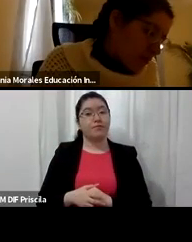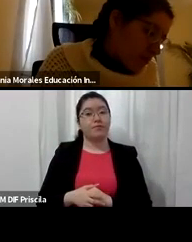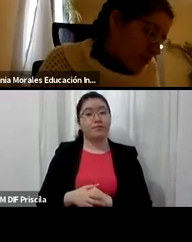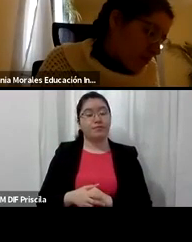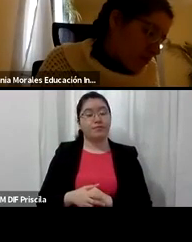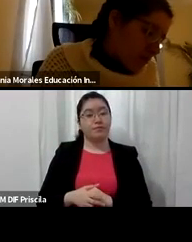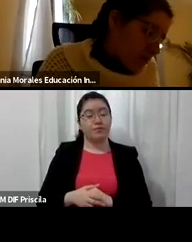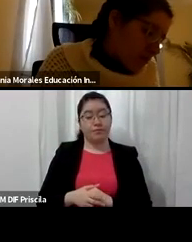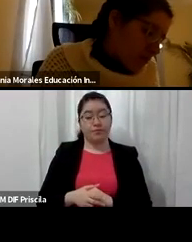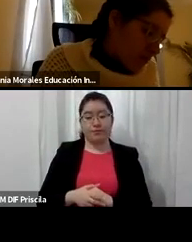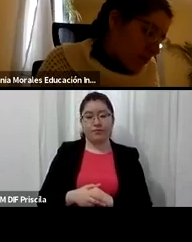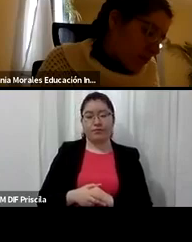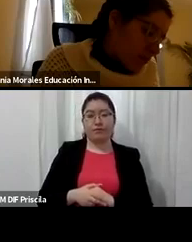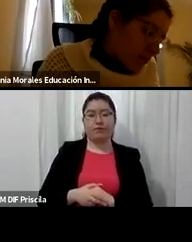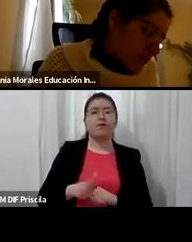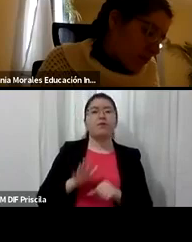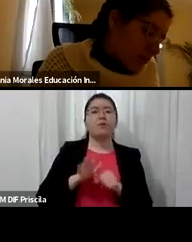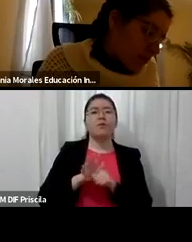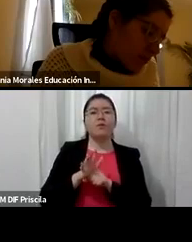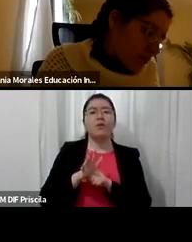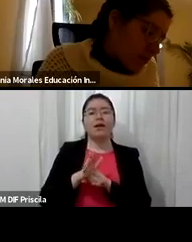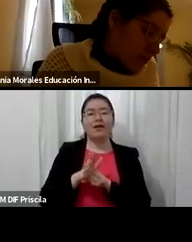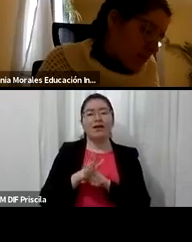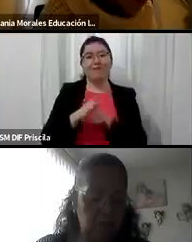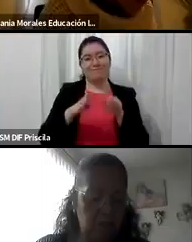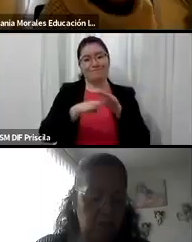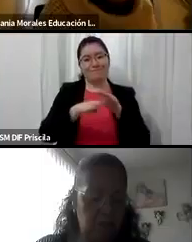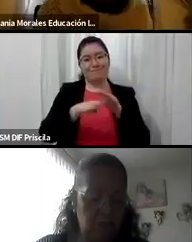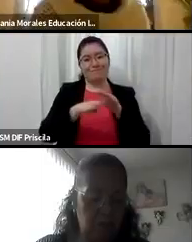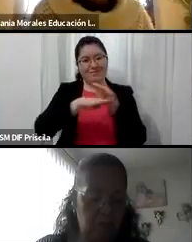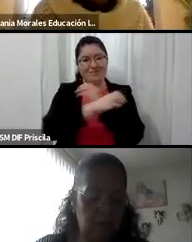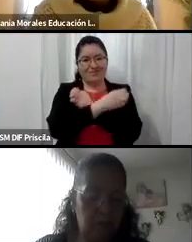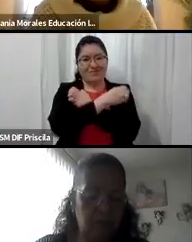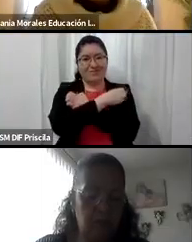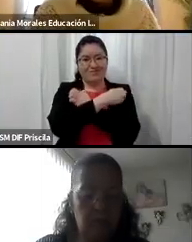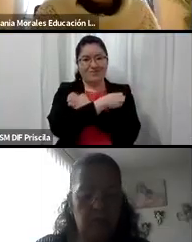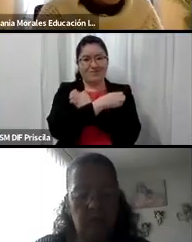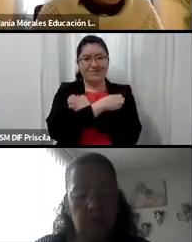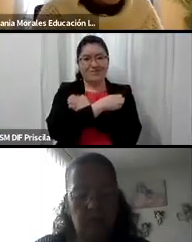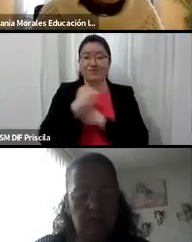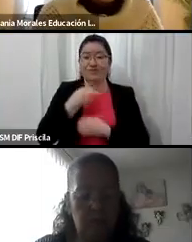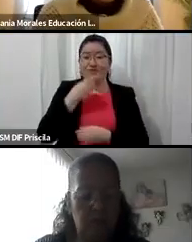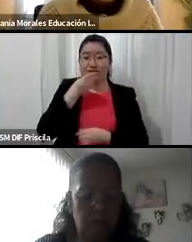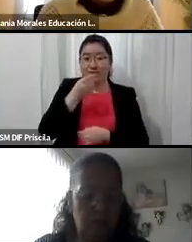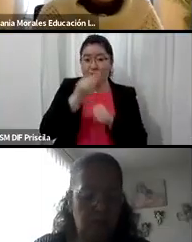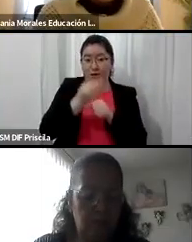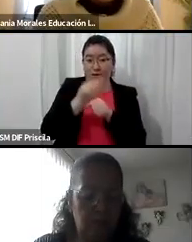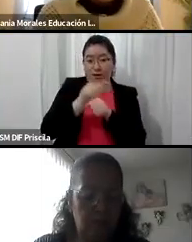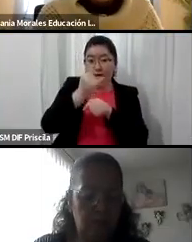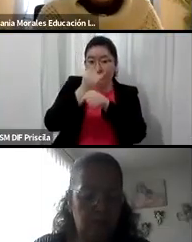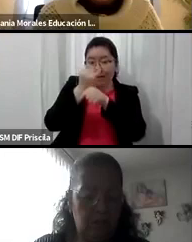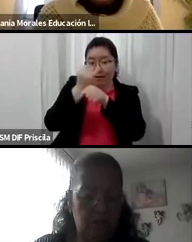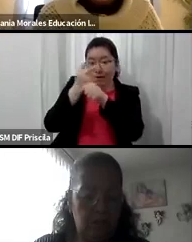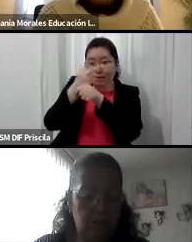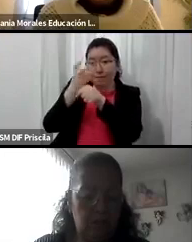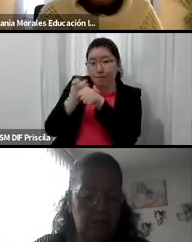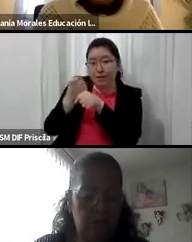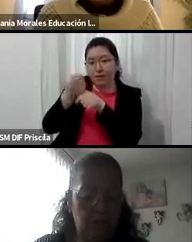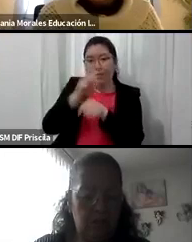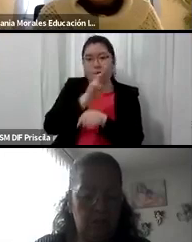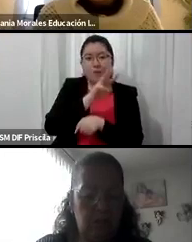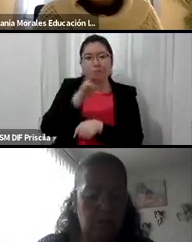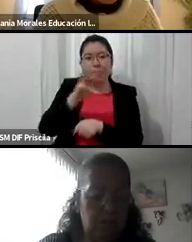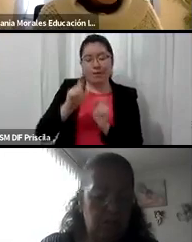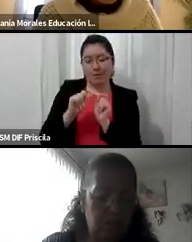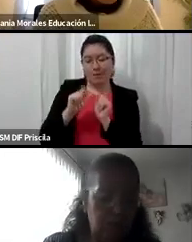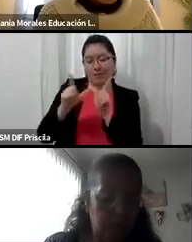en educación básica y bueno, les invito a que vean ustedes nuestra página web en donde está, no, en